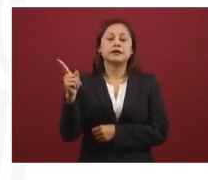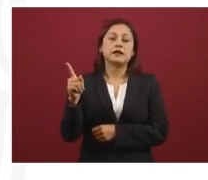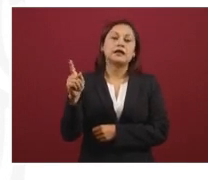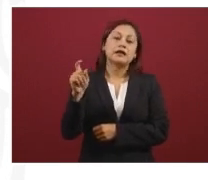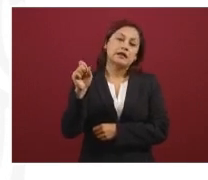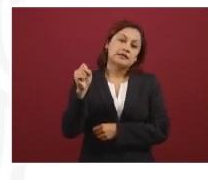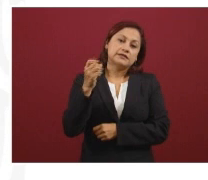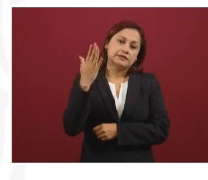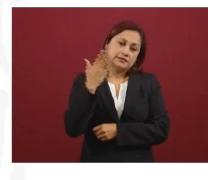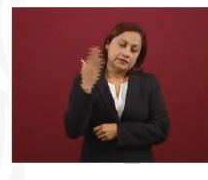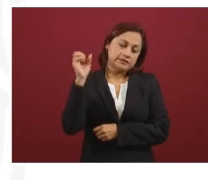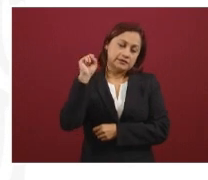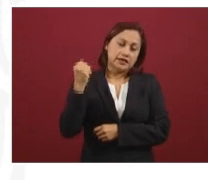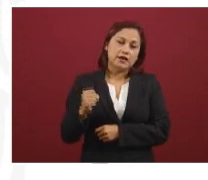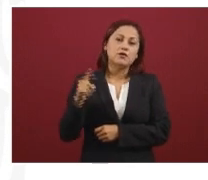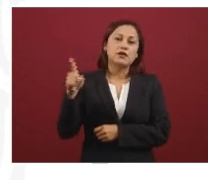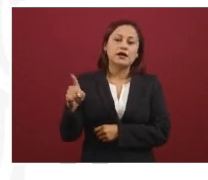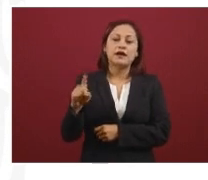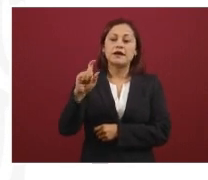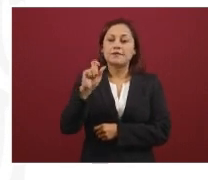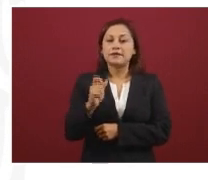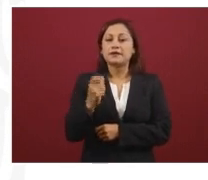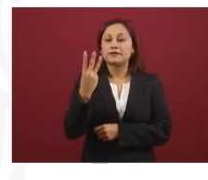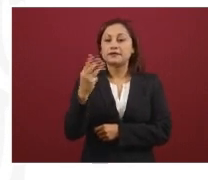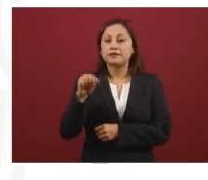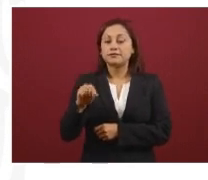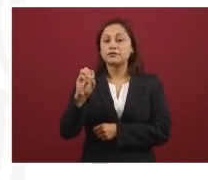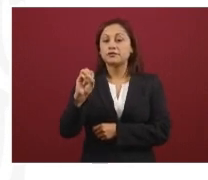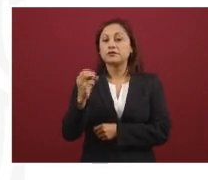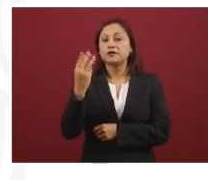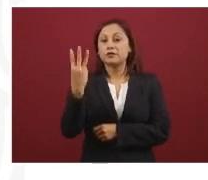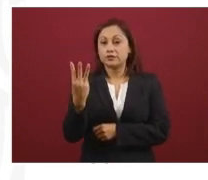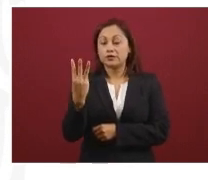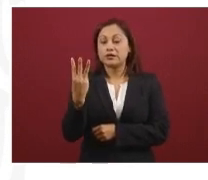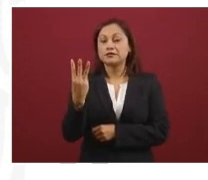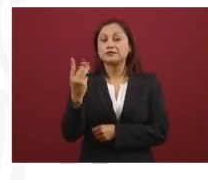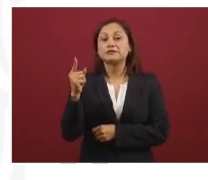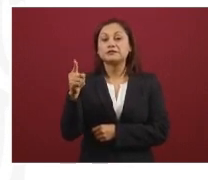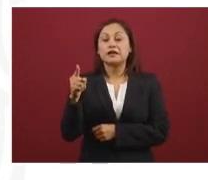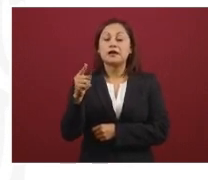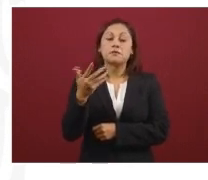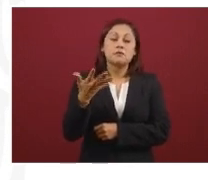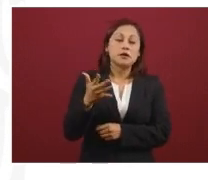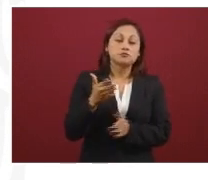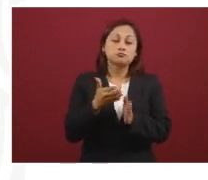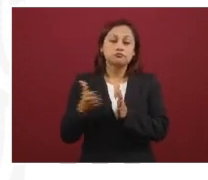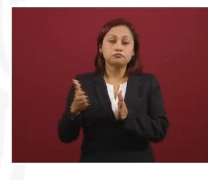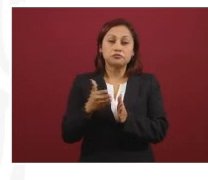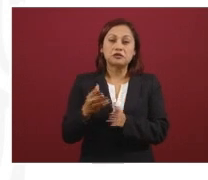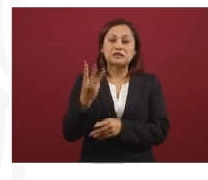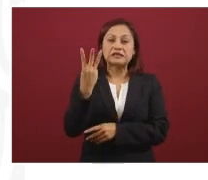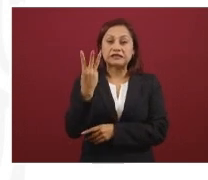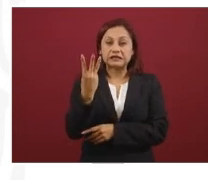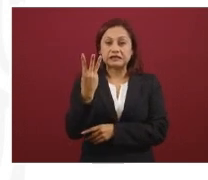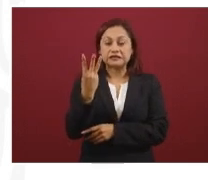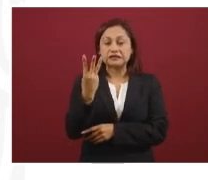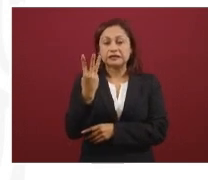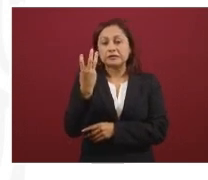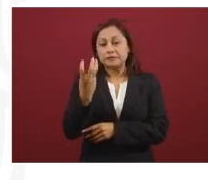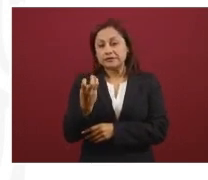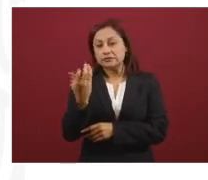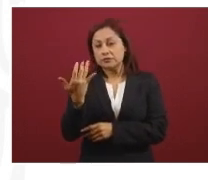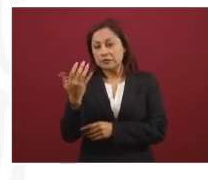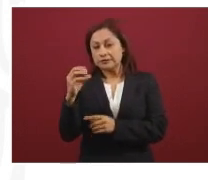a 23 pesos con 3 centavos por litro, un margen de 3 pesos 50 centavos por